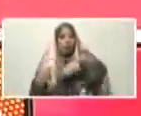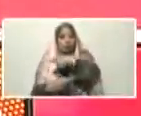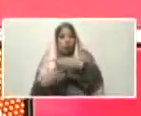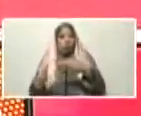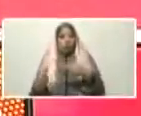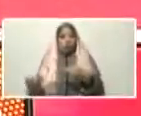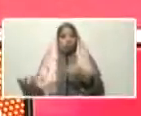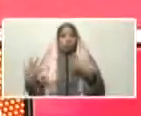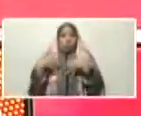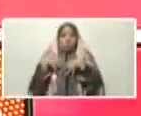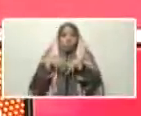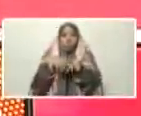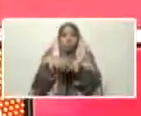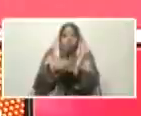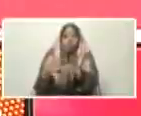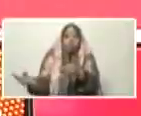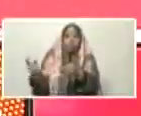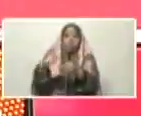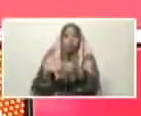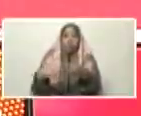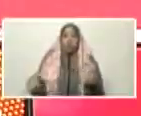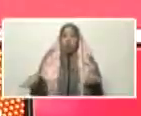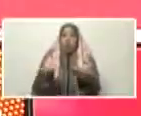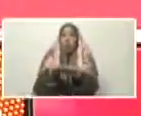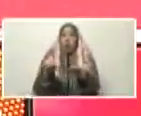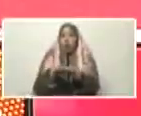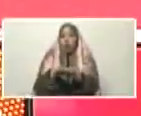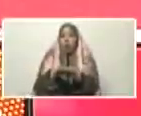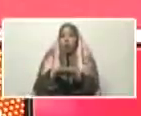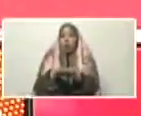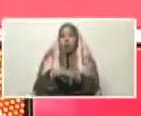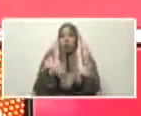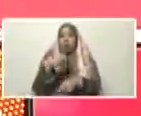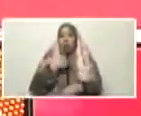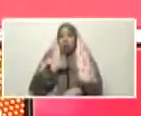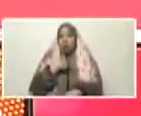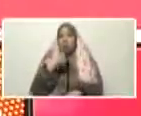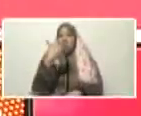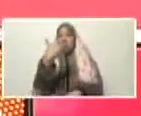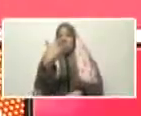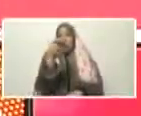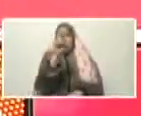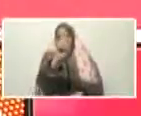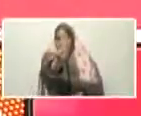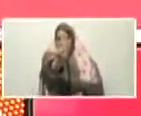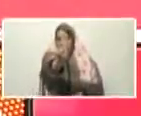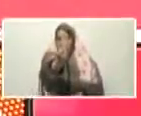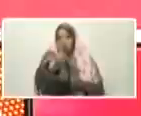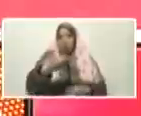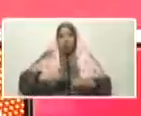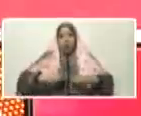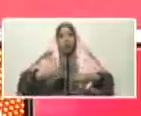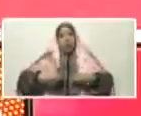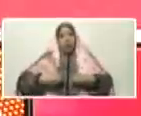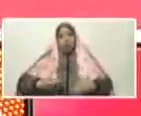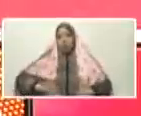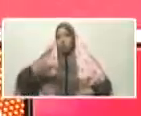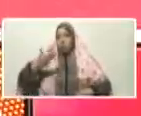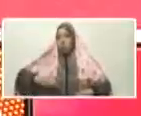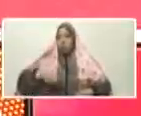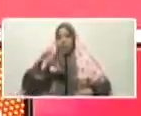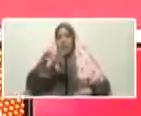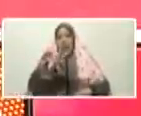en tercer lugar diría yo las 3r la vitalidad de las 3r